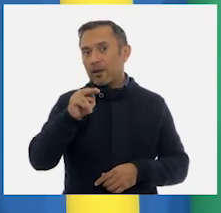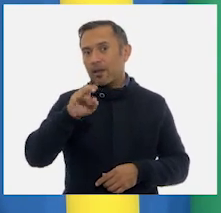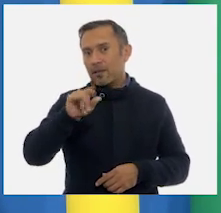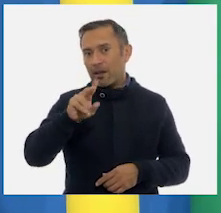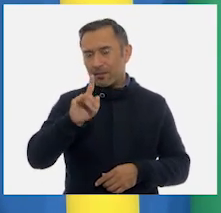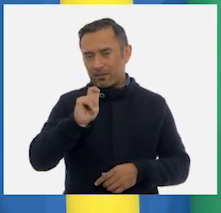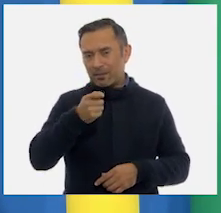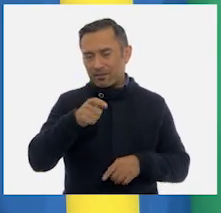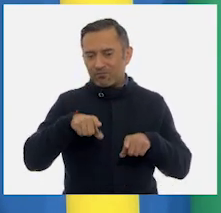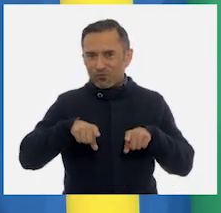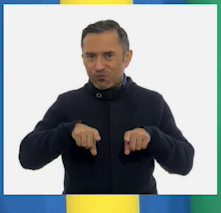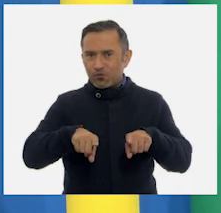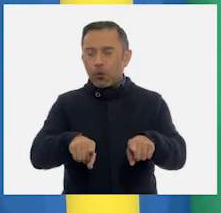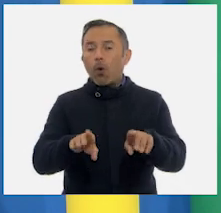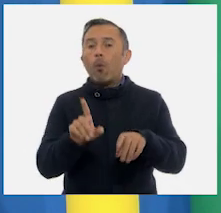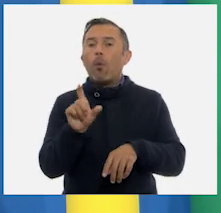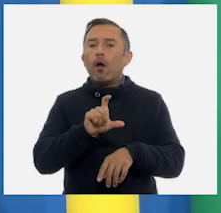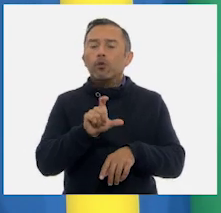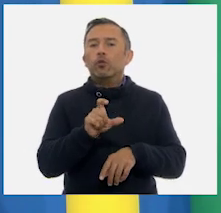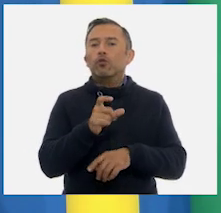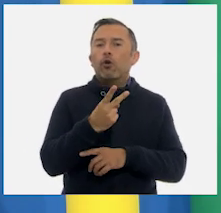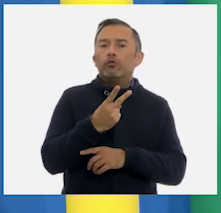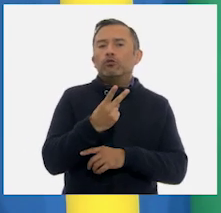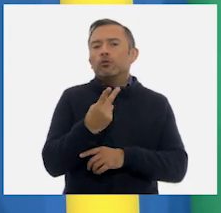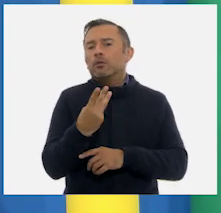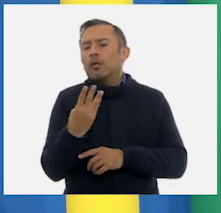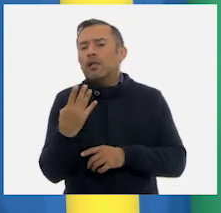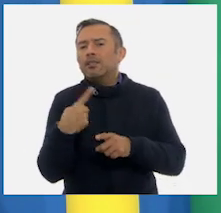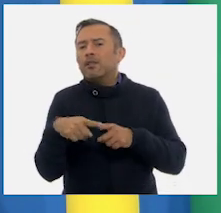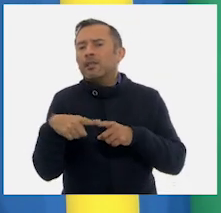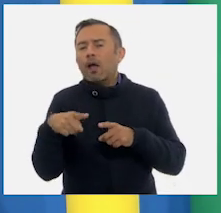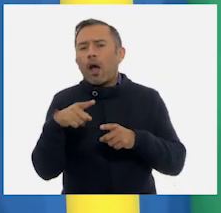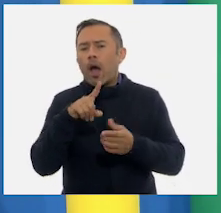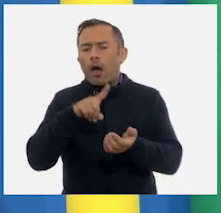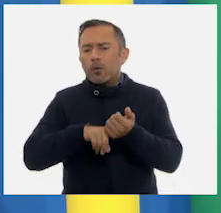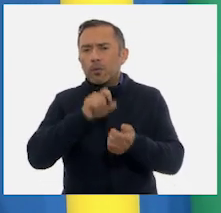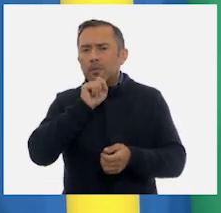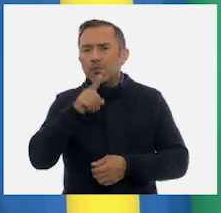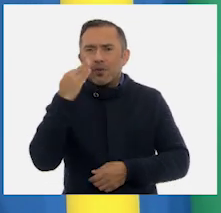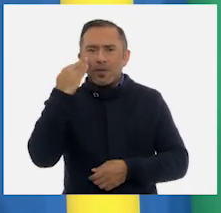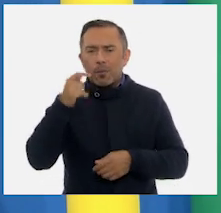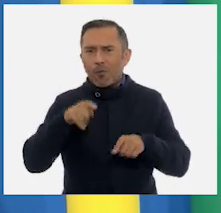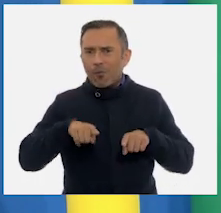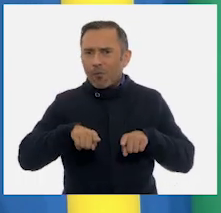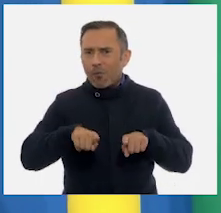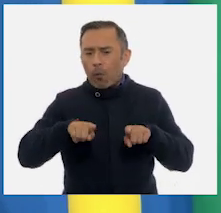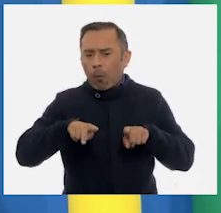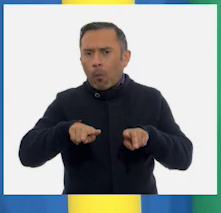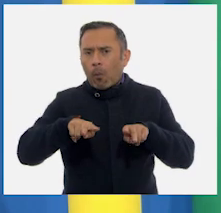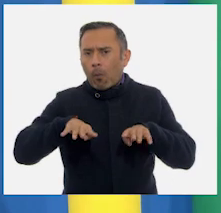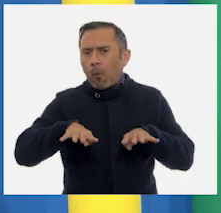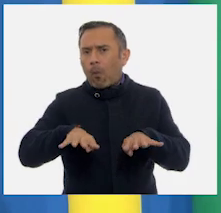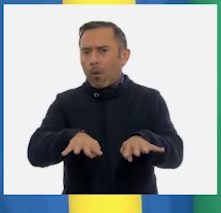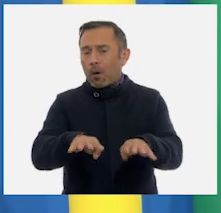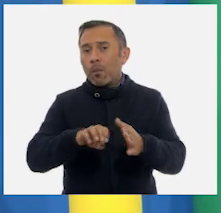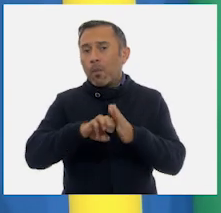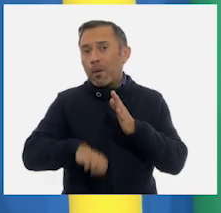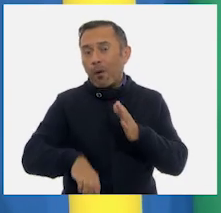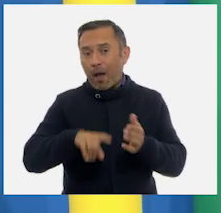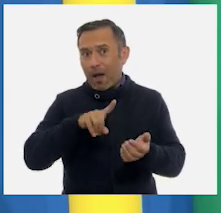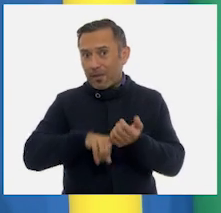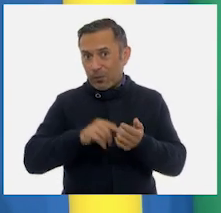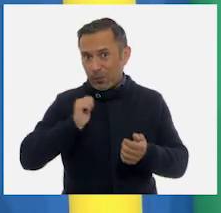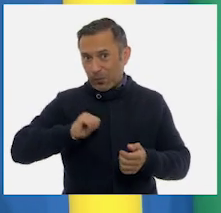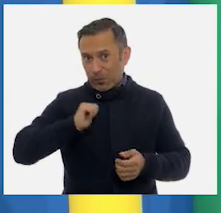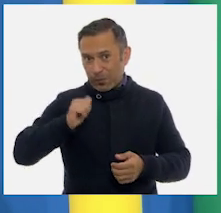más cosas ocurren al mismo tiempo. Por ejemplo, durante un periodo de la revolución pelearon de manera simultánea Pancho Villa